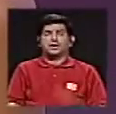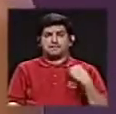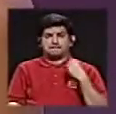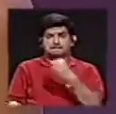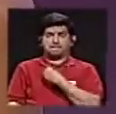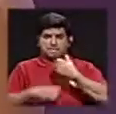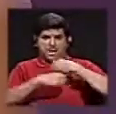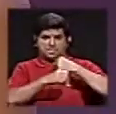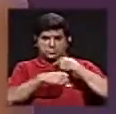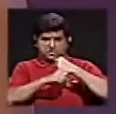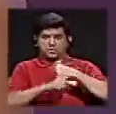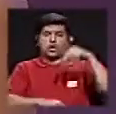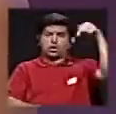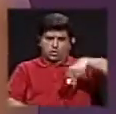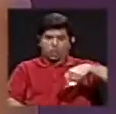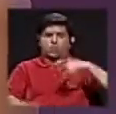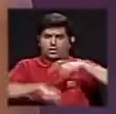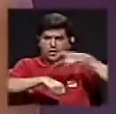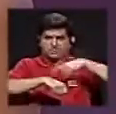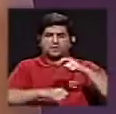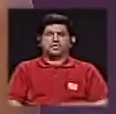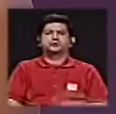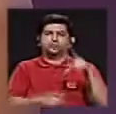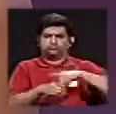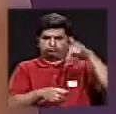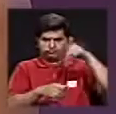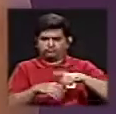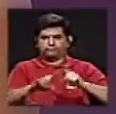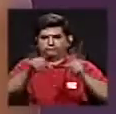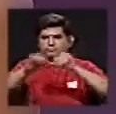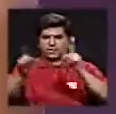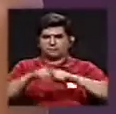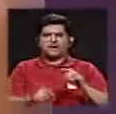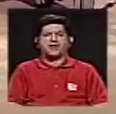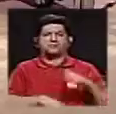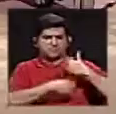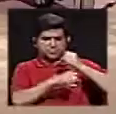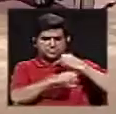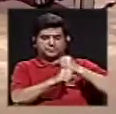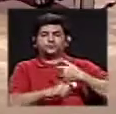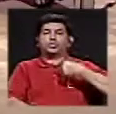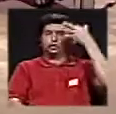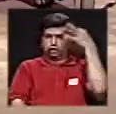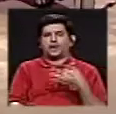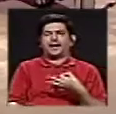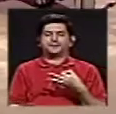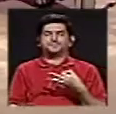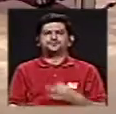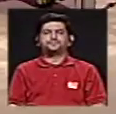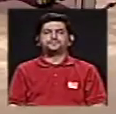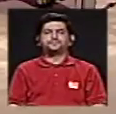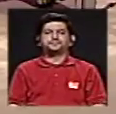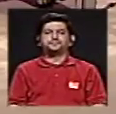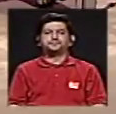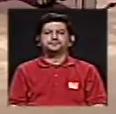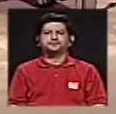y regidoras que hoy están formando parte de las distintas municipalidades yo creo que